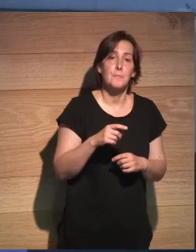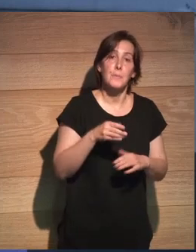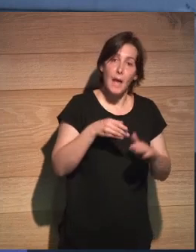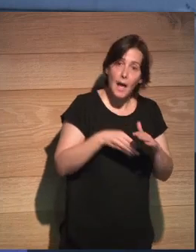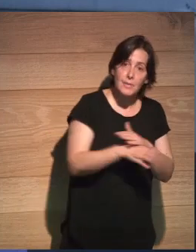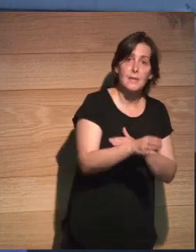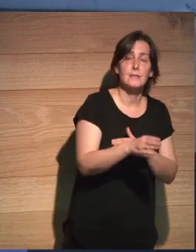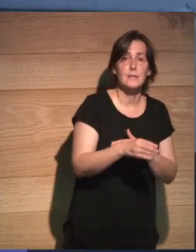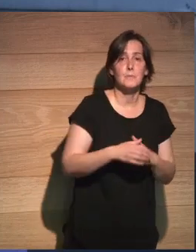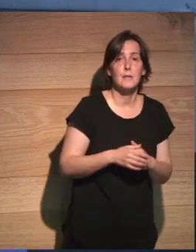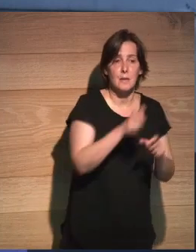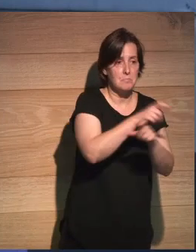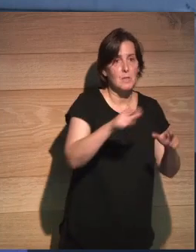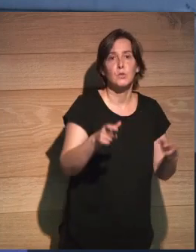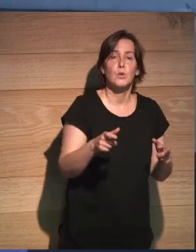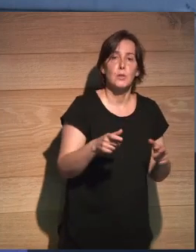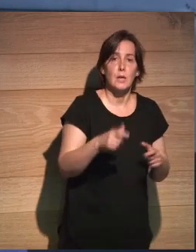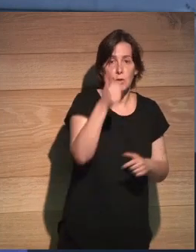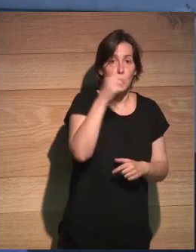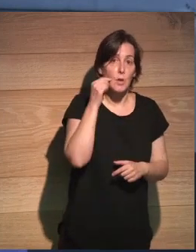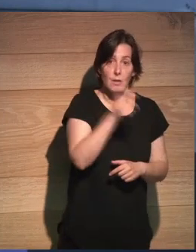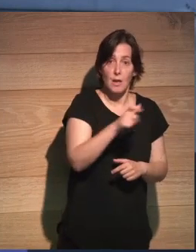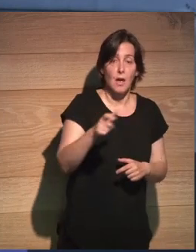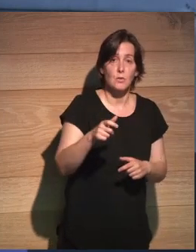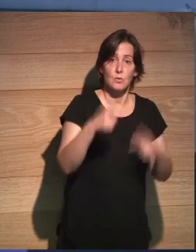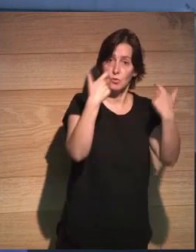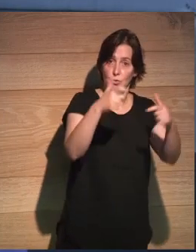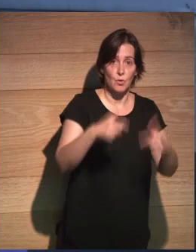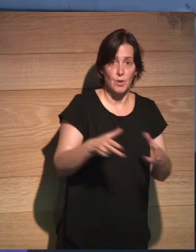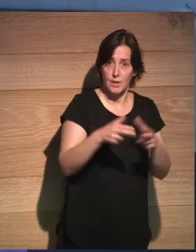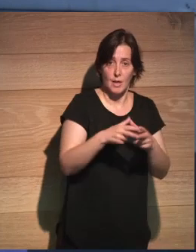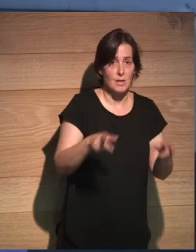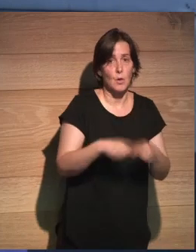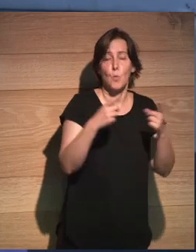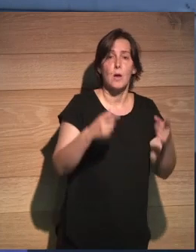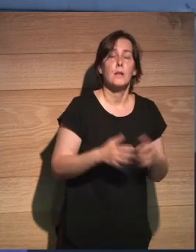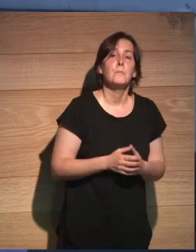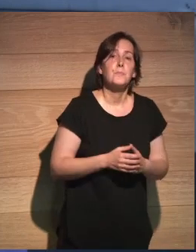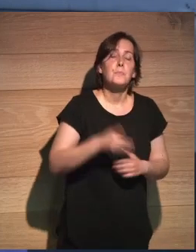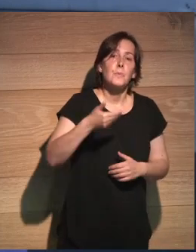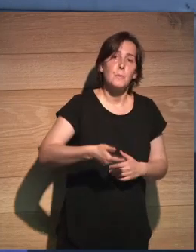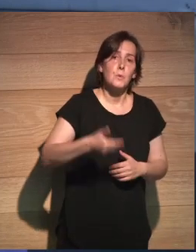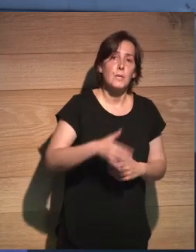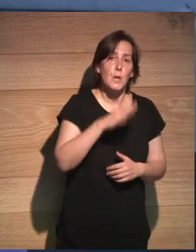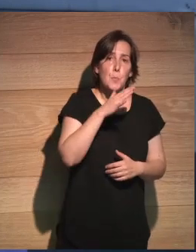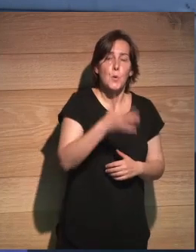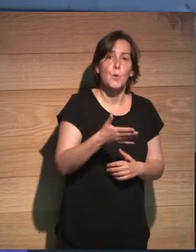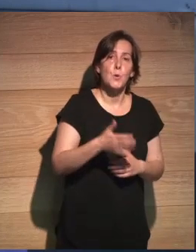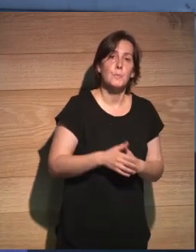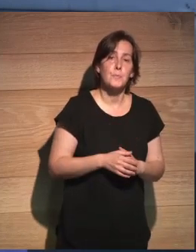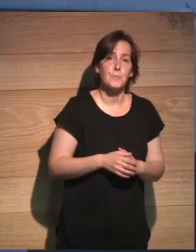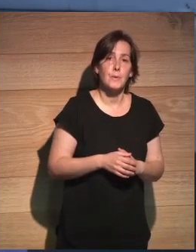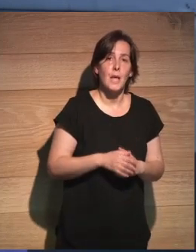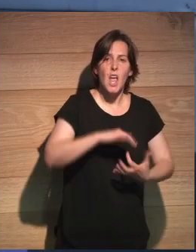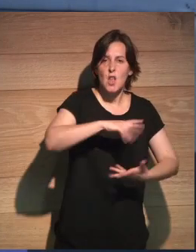las distintas personas, a los ciudadanos y ciudadanas, a los distintos estratos sociales. Y es fundamental, porque como os digo,